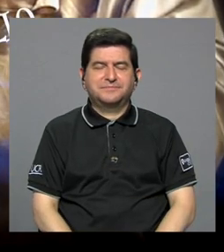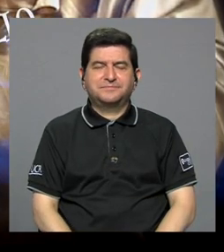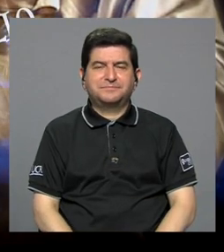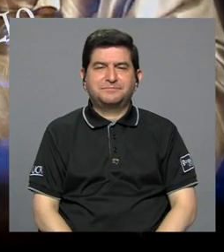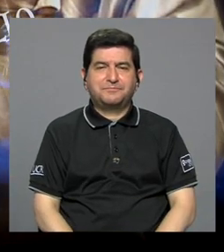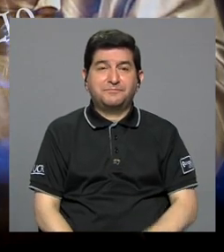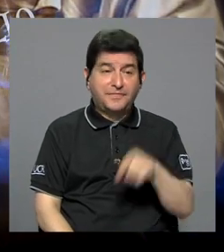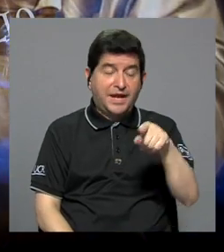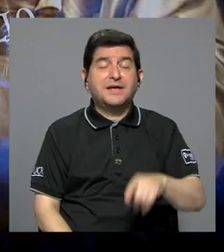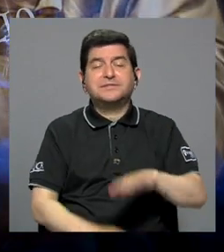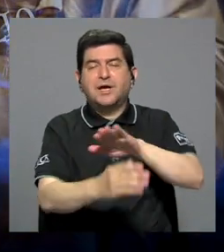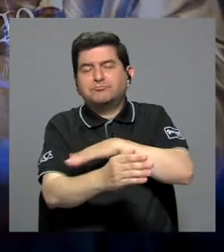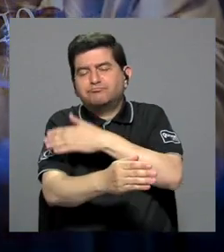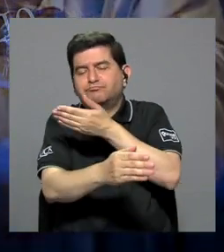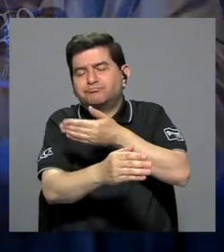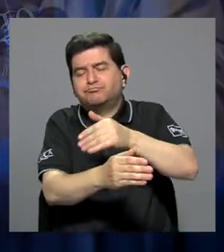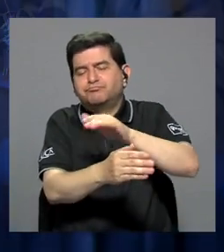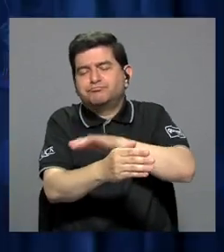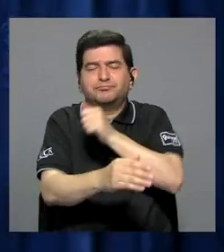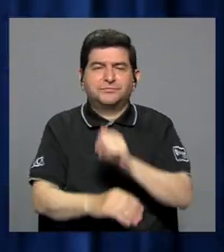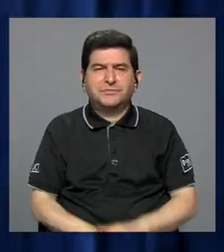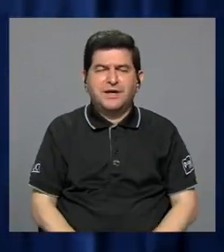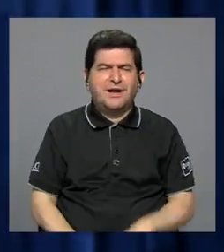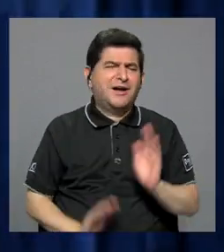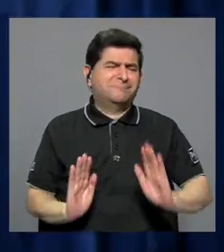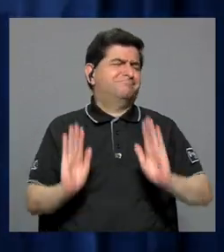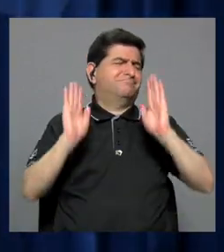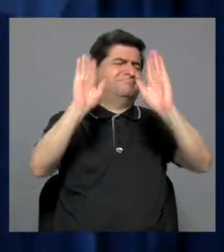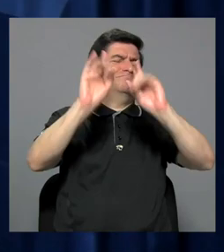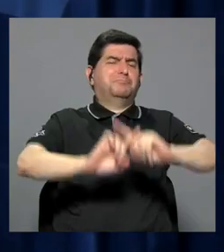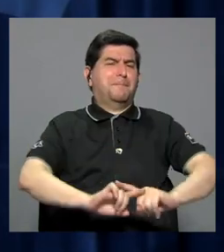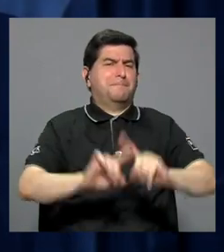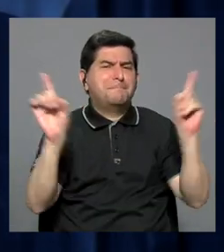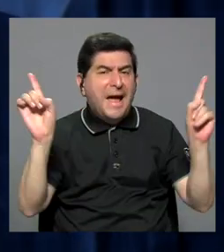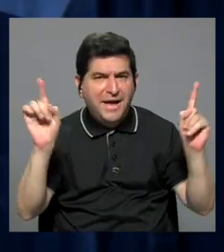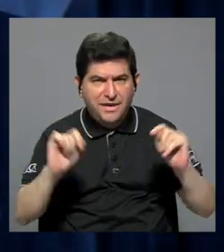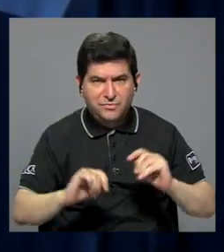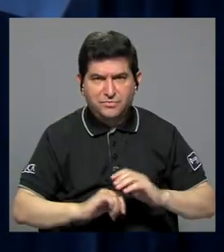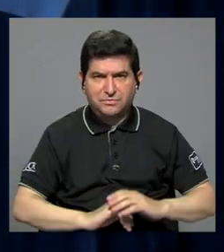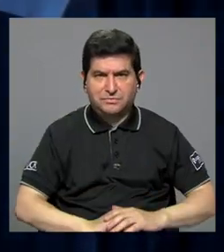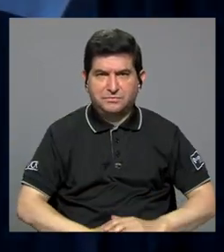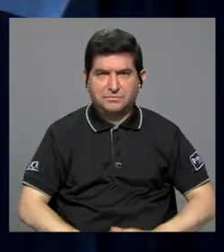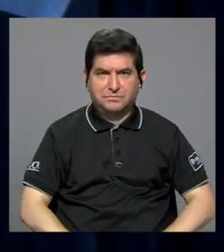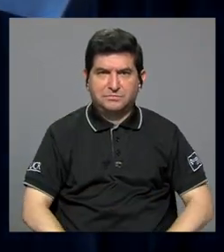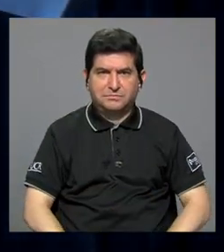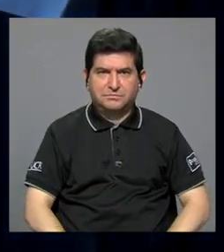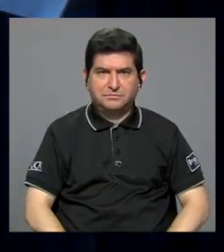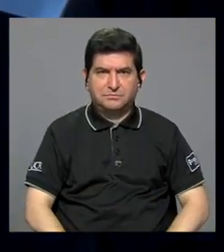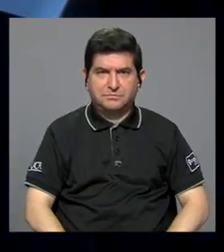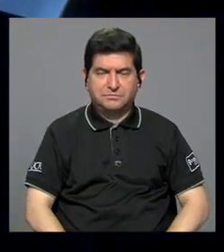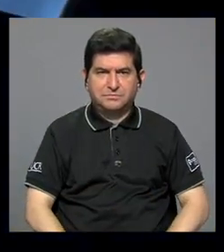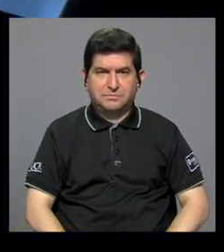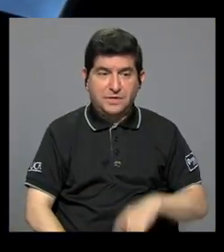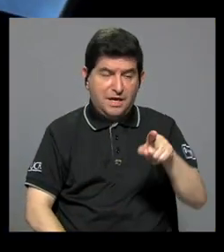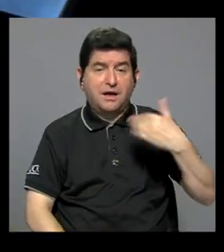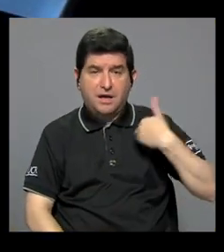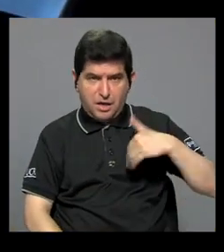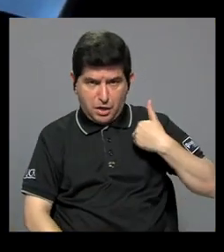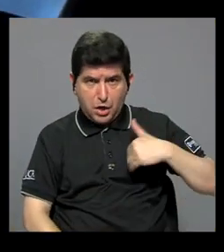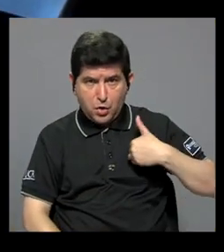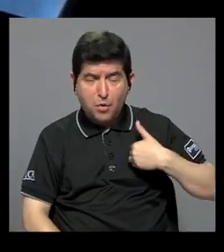rararirari, esa melodía, ¿verdad? Que es fantástica, pero que es justamente el protagonista